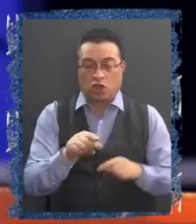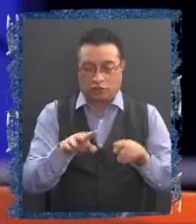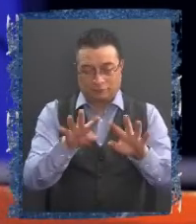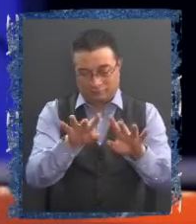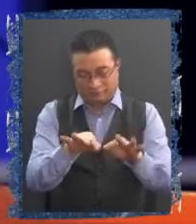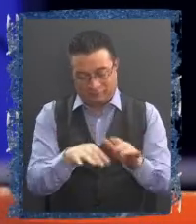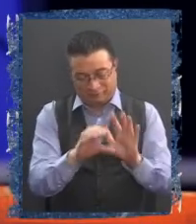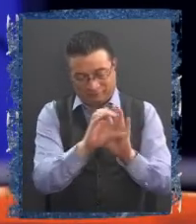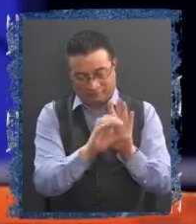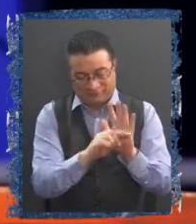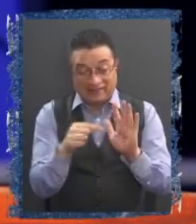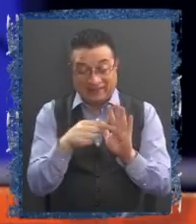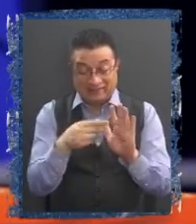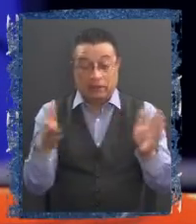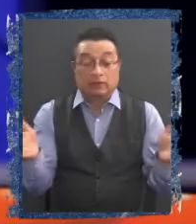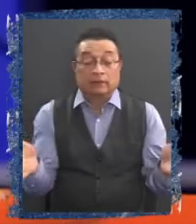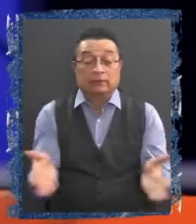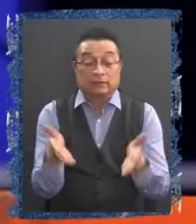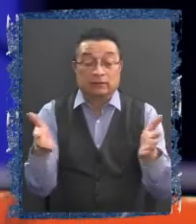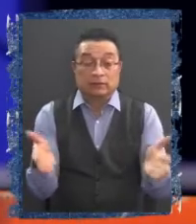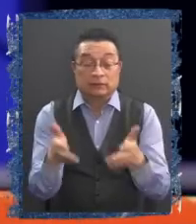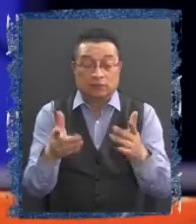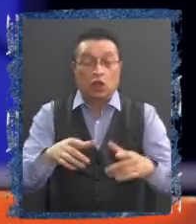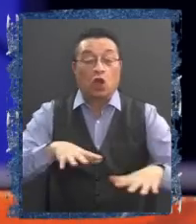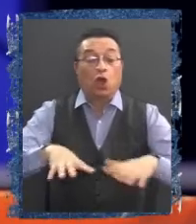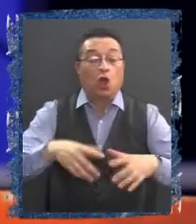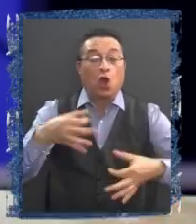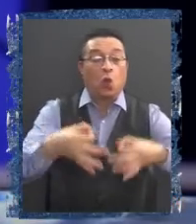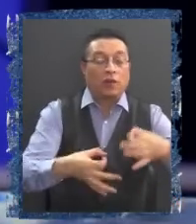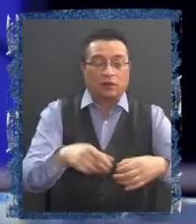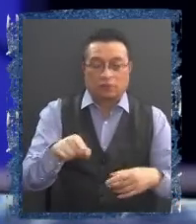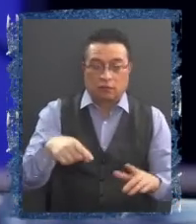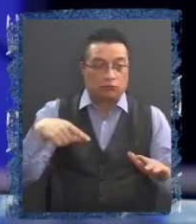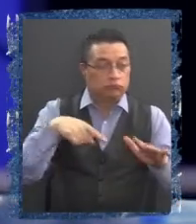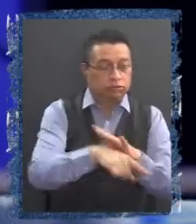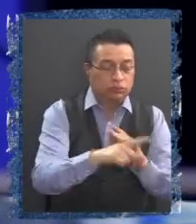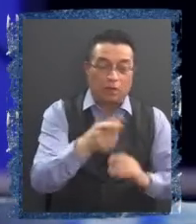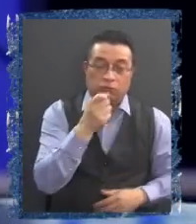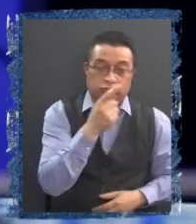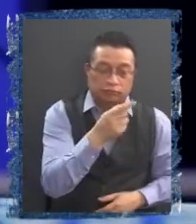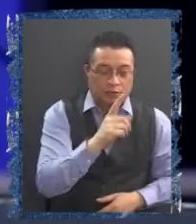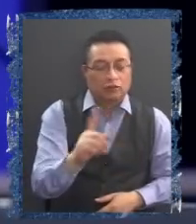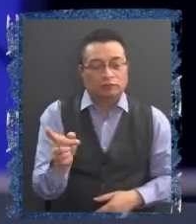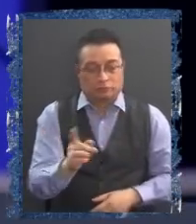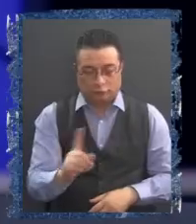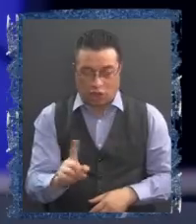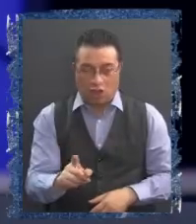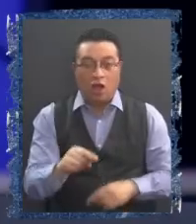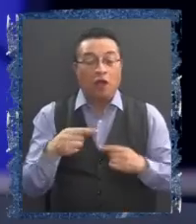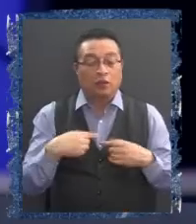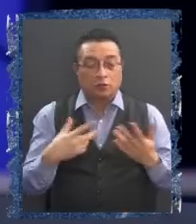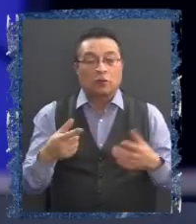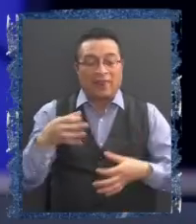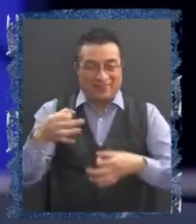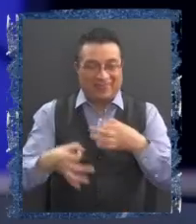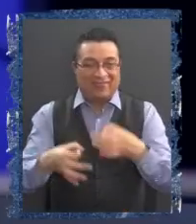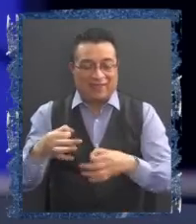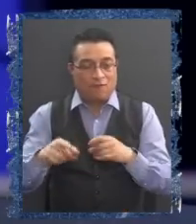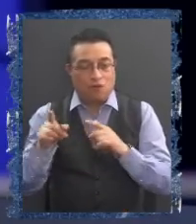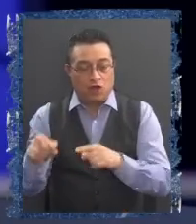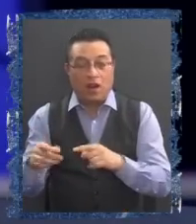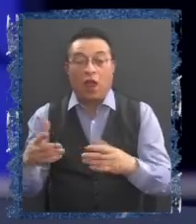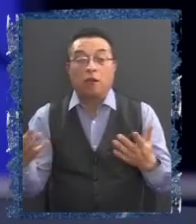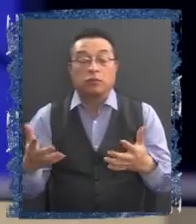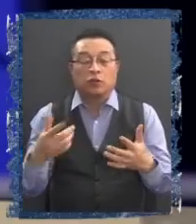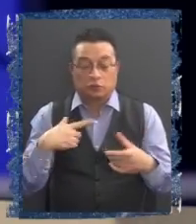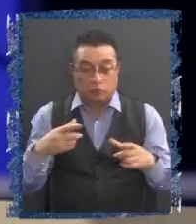que fomenta el activismo judicial, la intervención más allá de lo razonable por parte de los tribunales en la